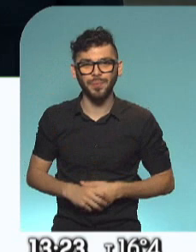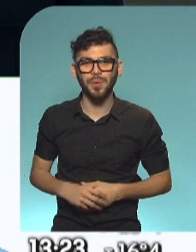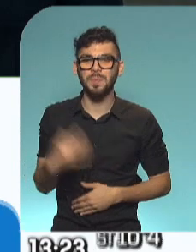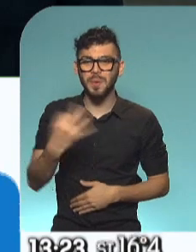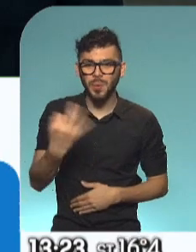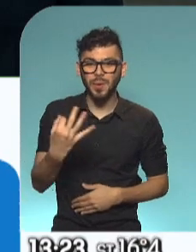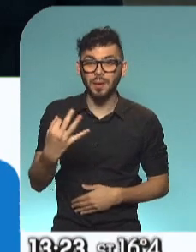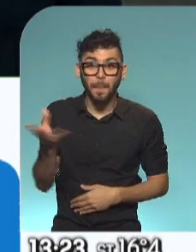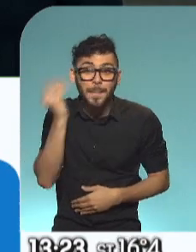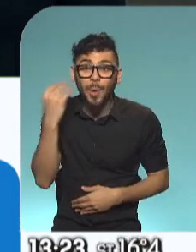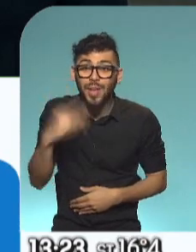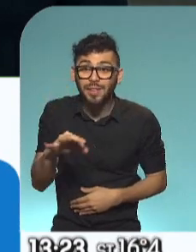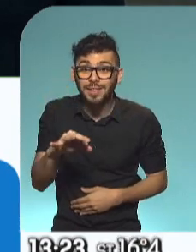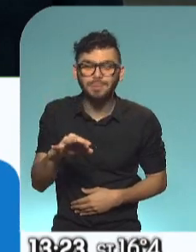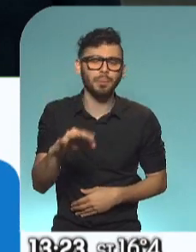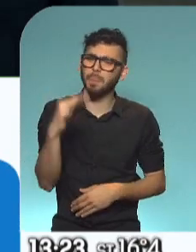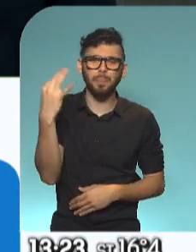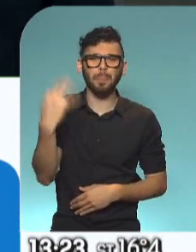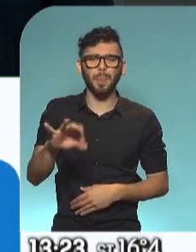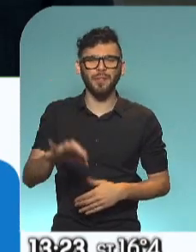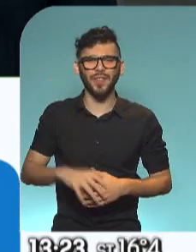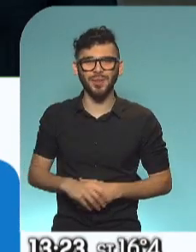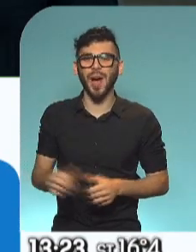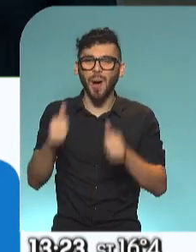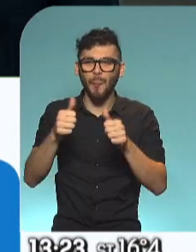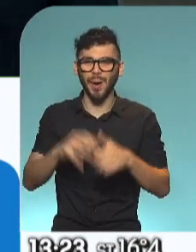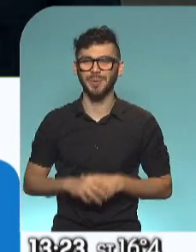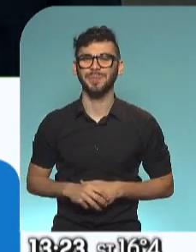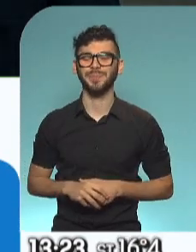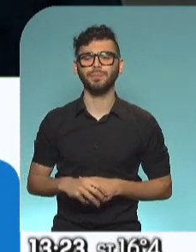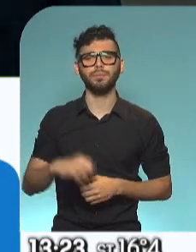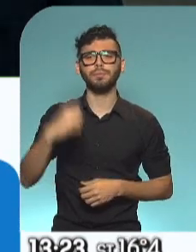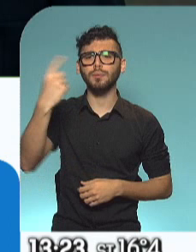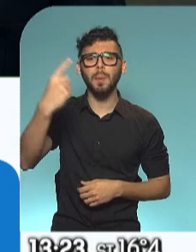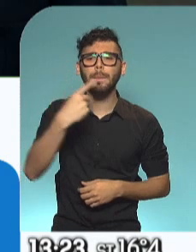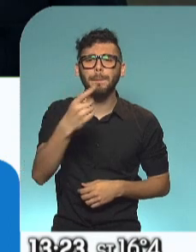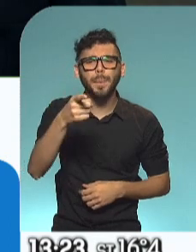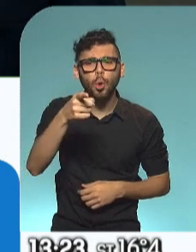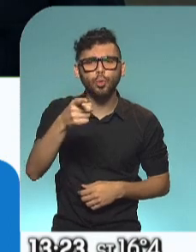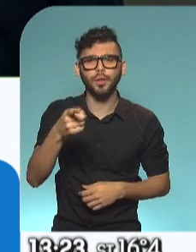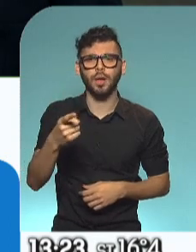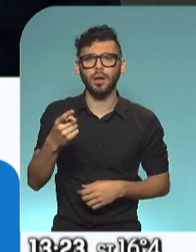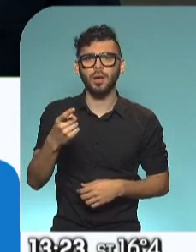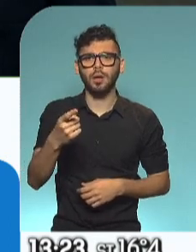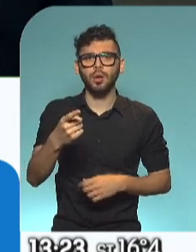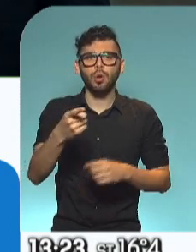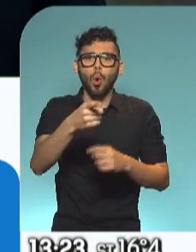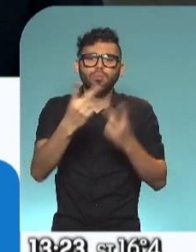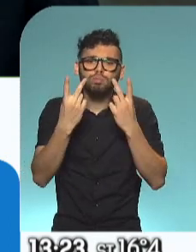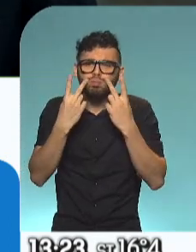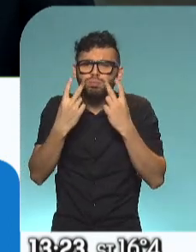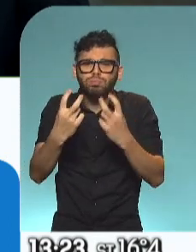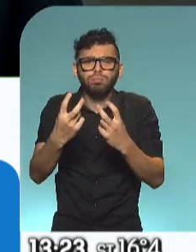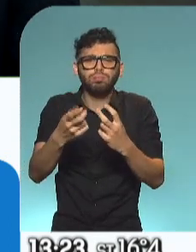bien? ¿Me oyen? Sí, perfectamente bien. Bueno, la primera pregunta que le quería formular, usted, uno de sus temas de estudio,